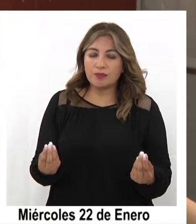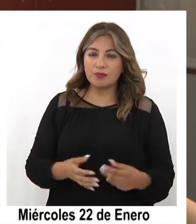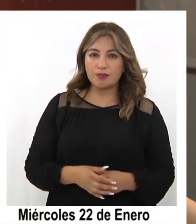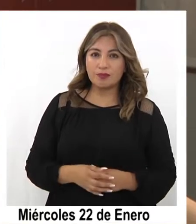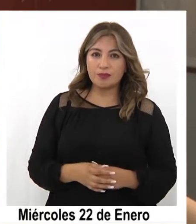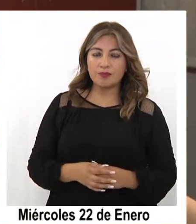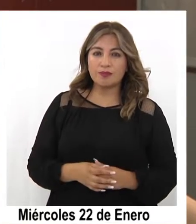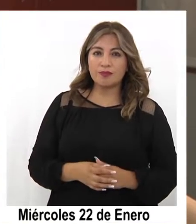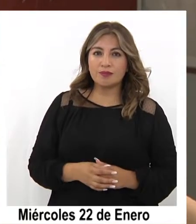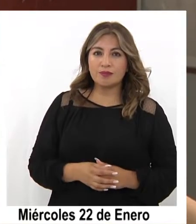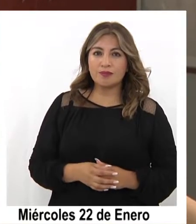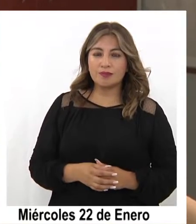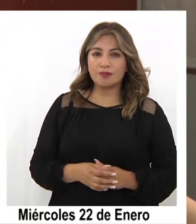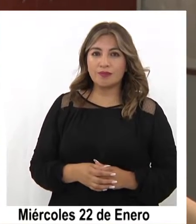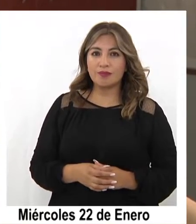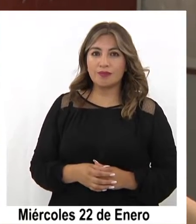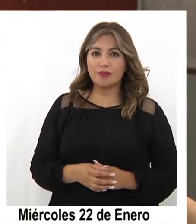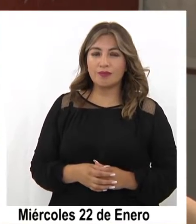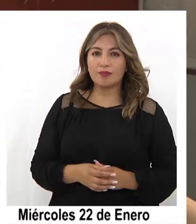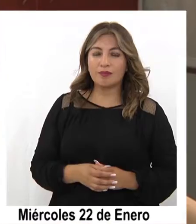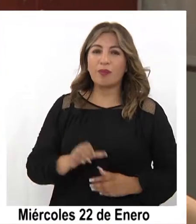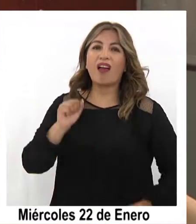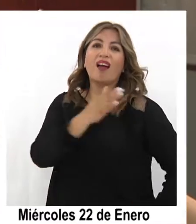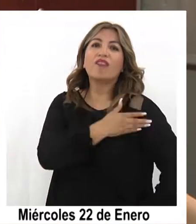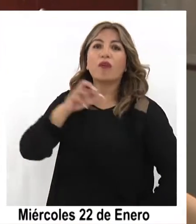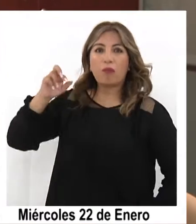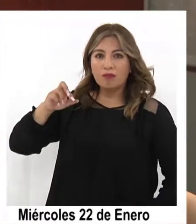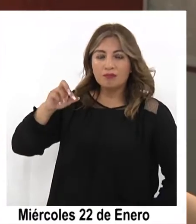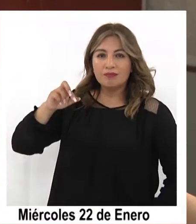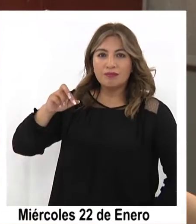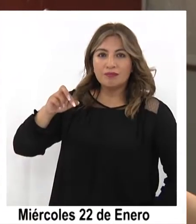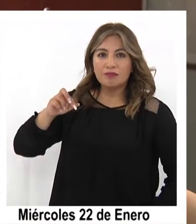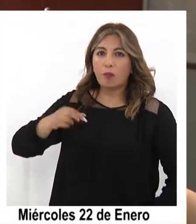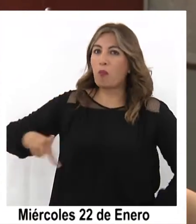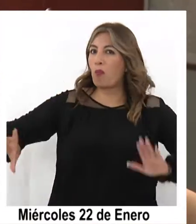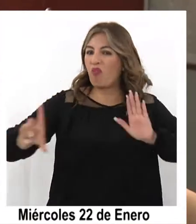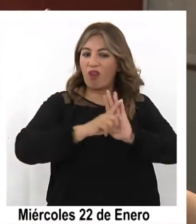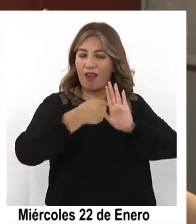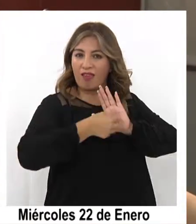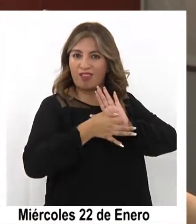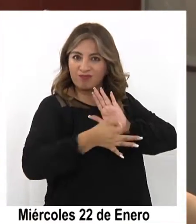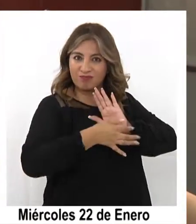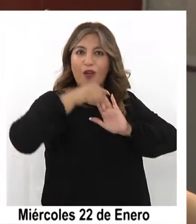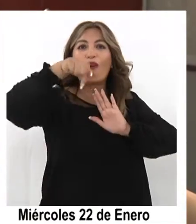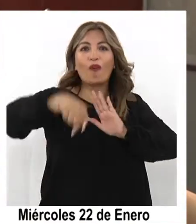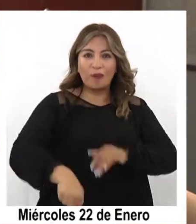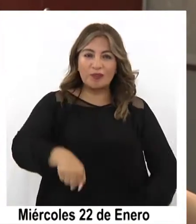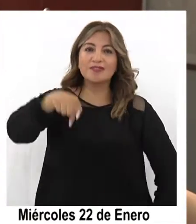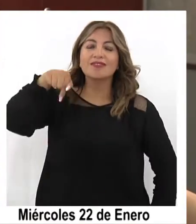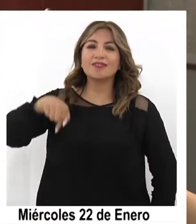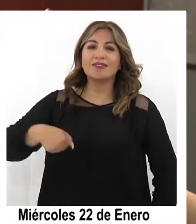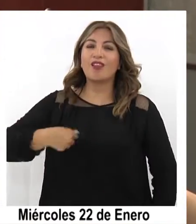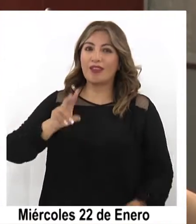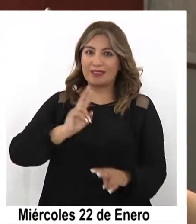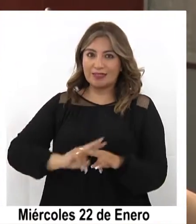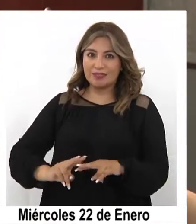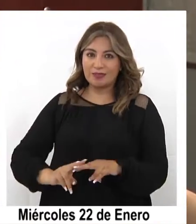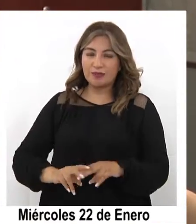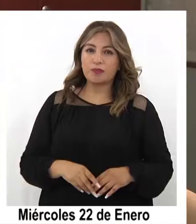las cotizaciones previsionales que están por ley hoy día